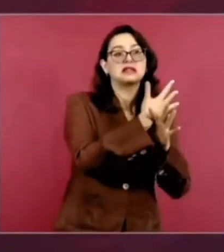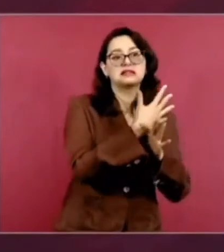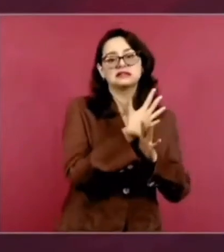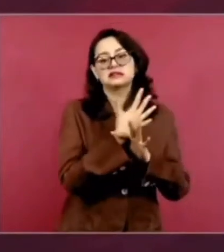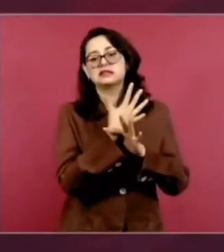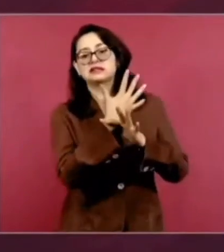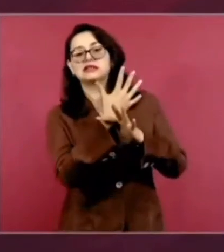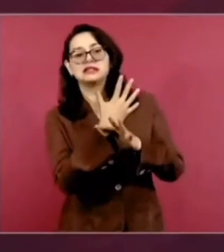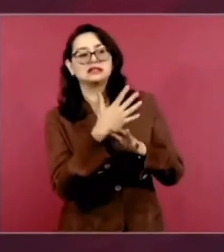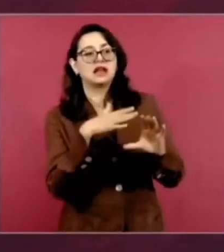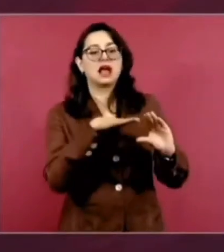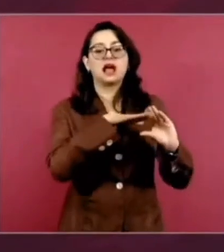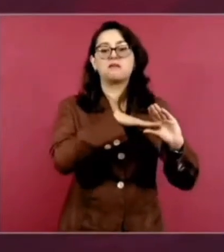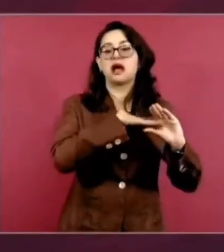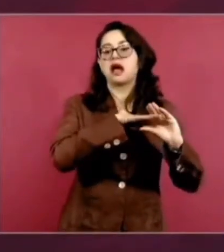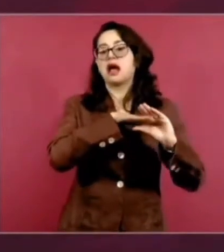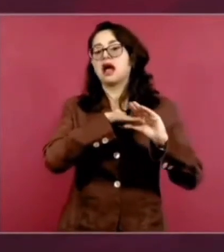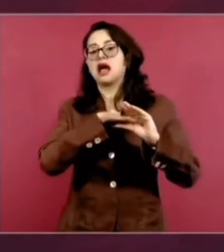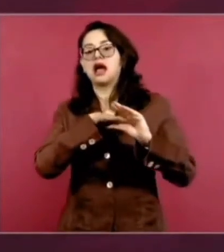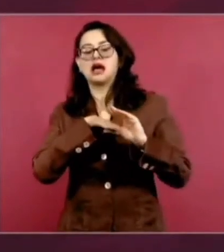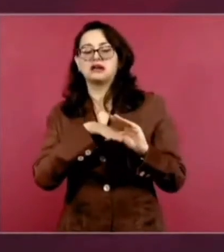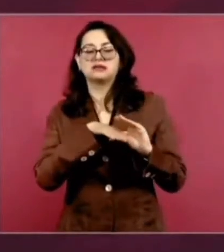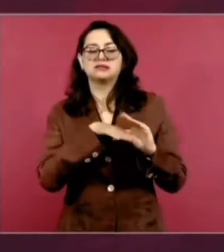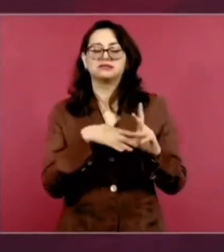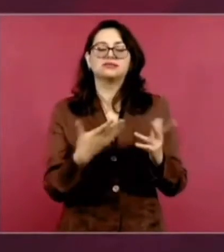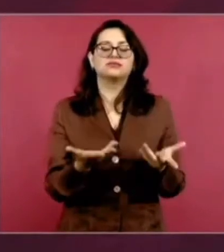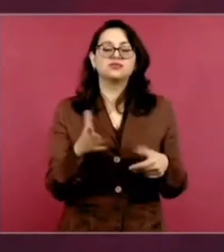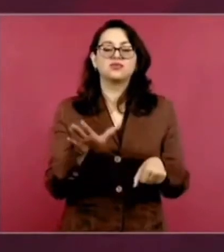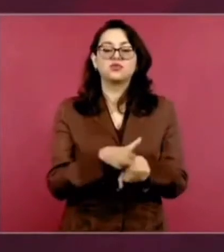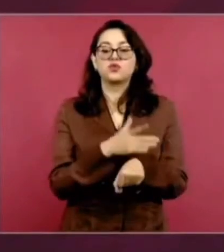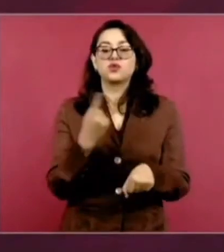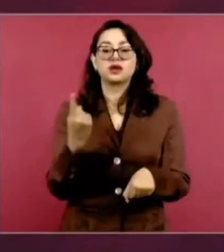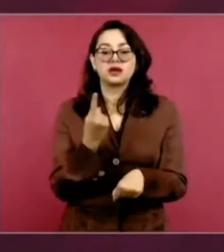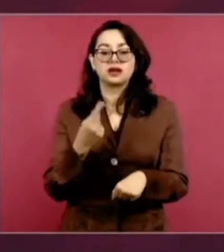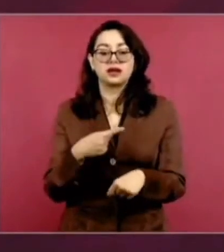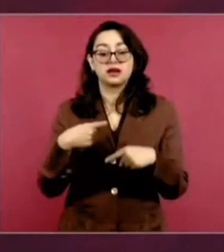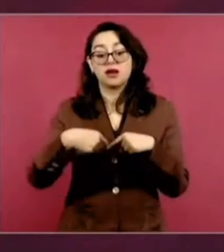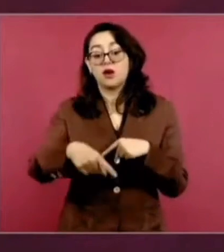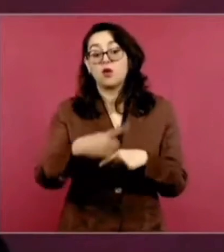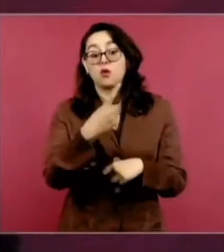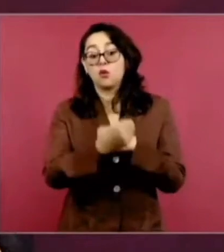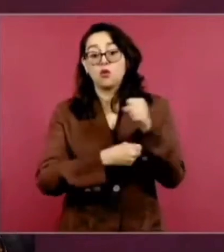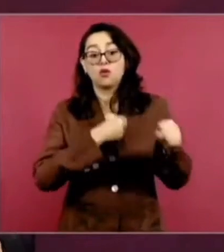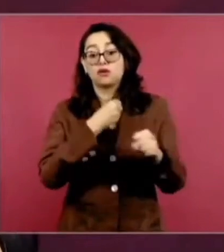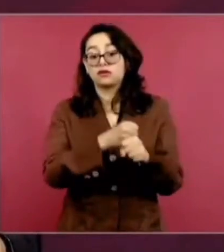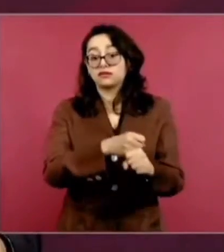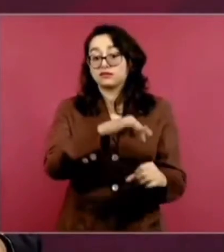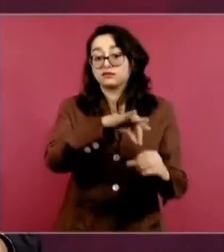Lo que pasa aquí, que ahora